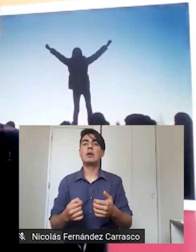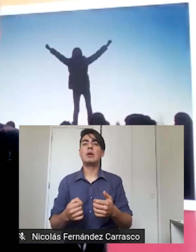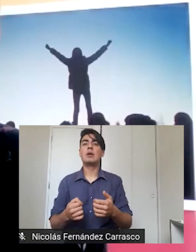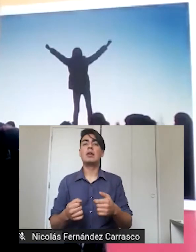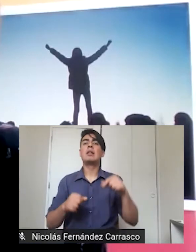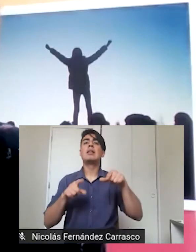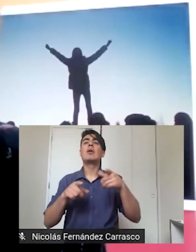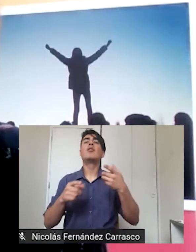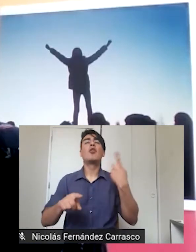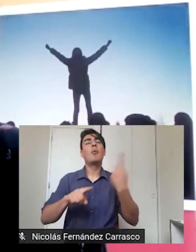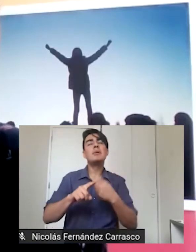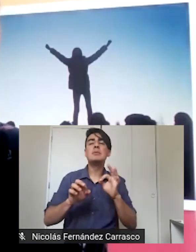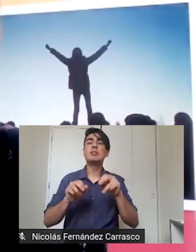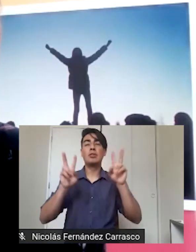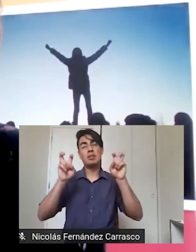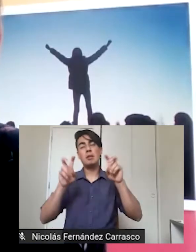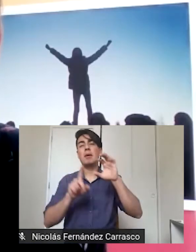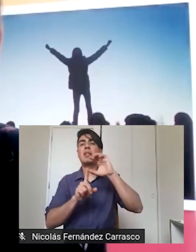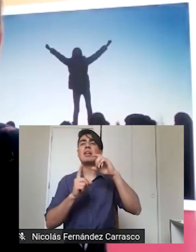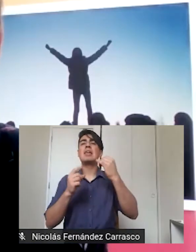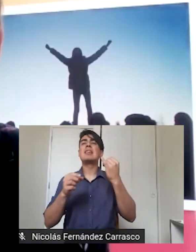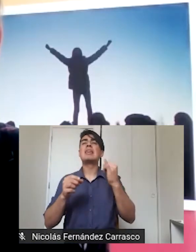las...